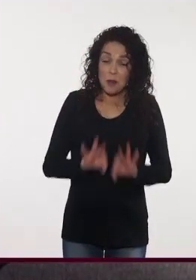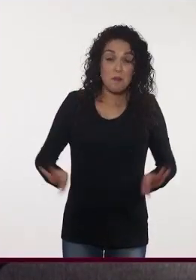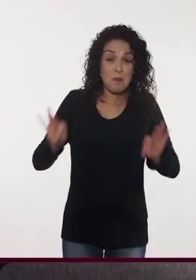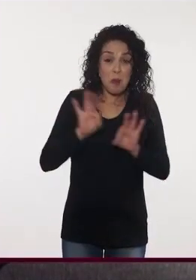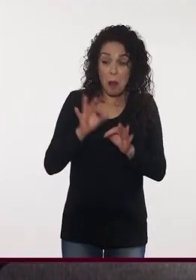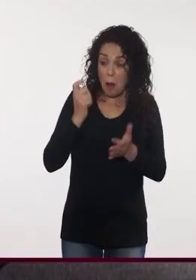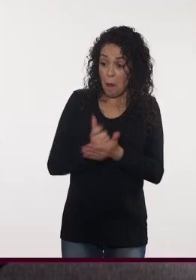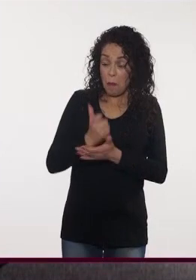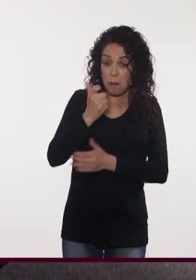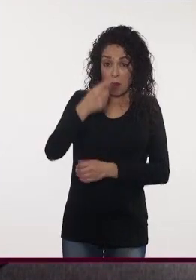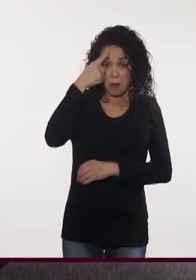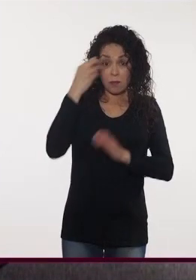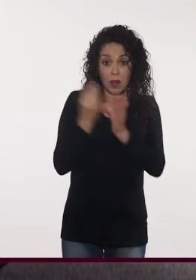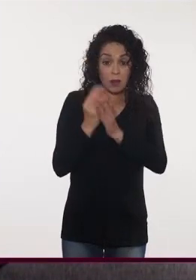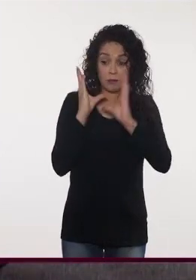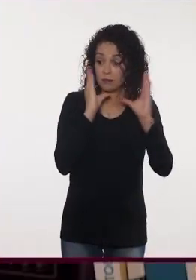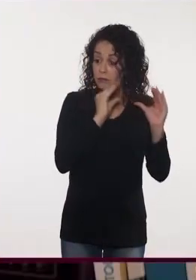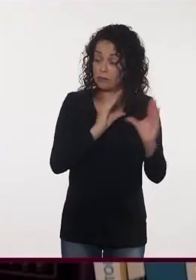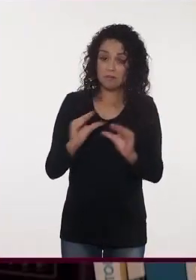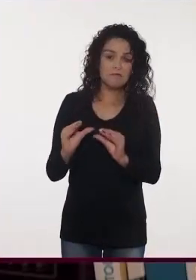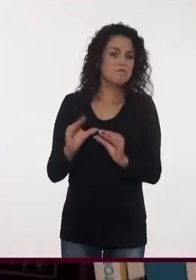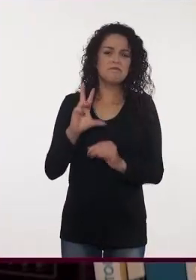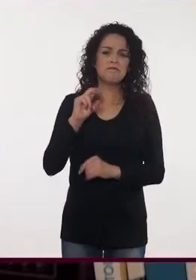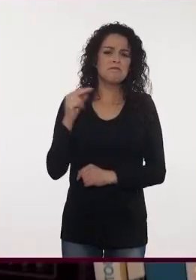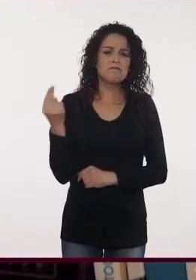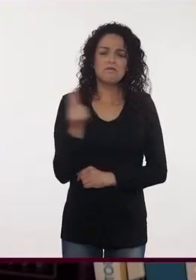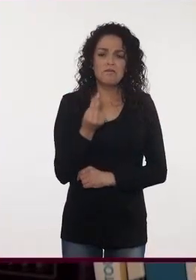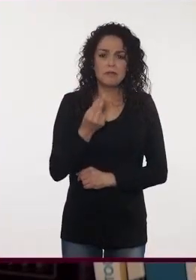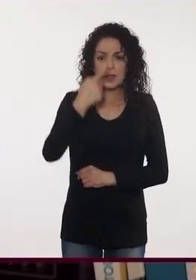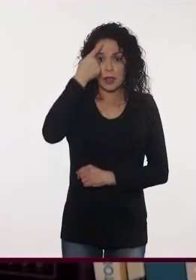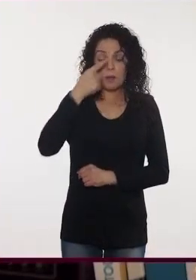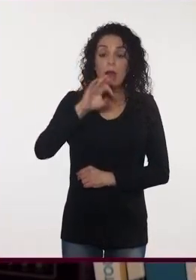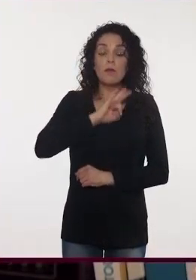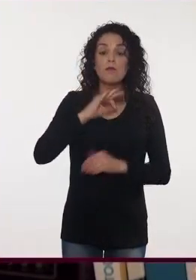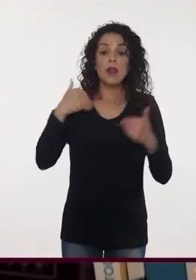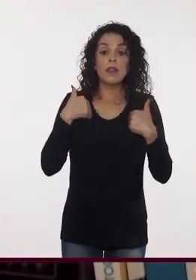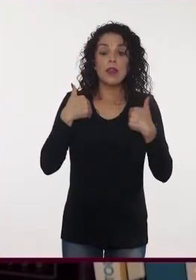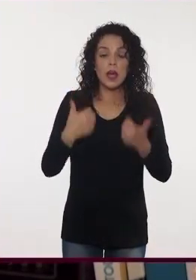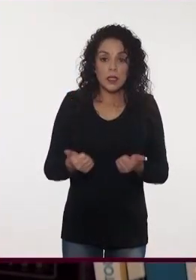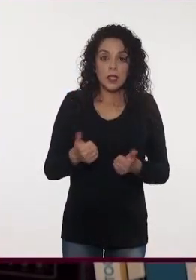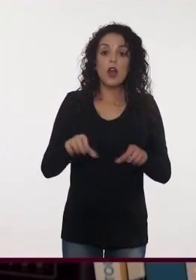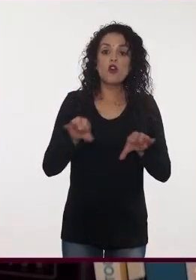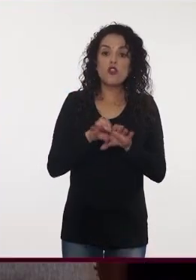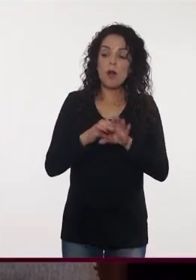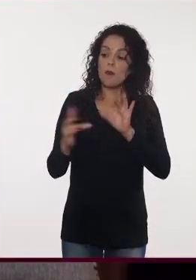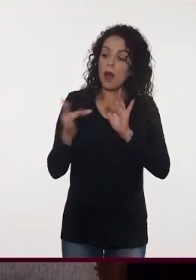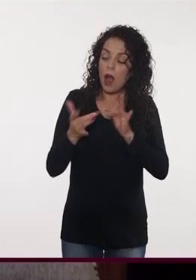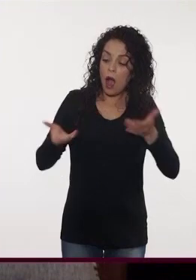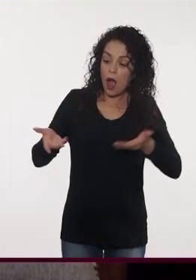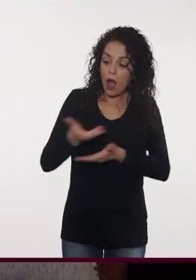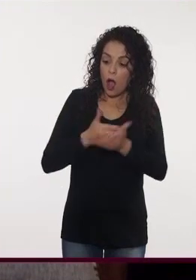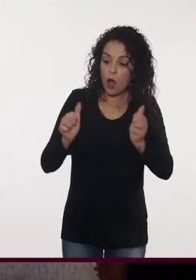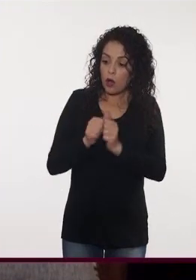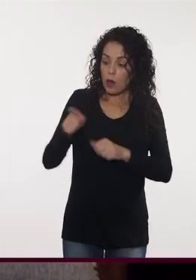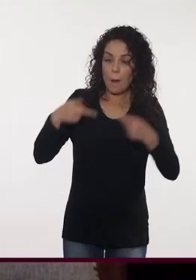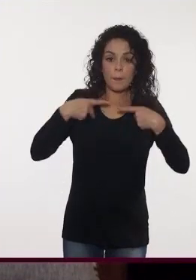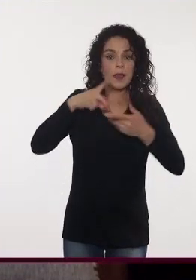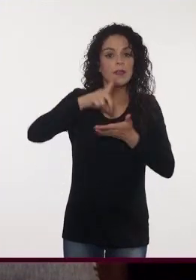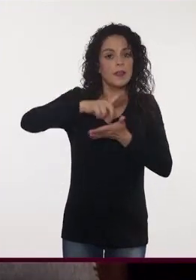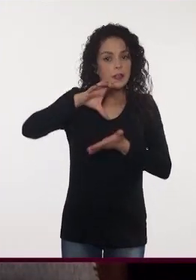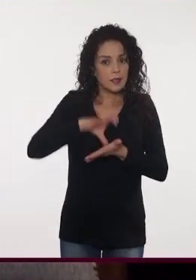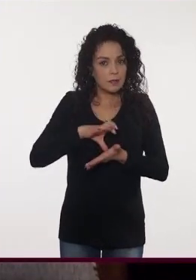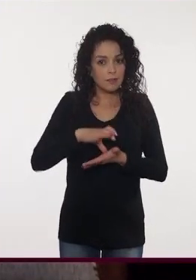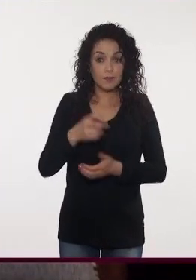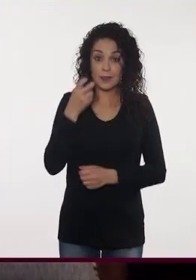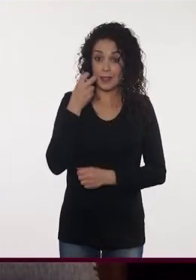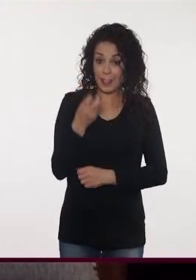la capacitación de los demás trabajadores para que puedan comprender e interactuar con ellos. Esta visión atenta